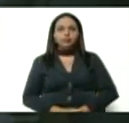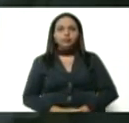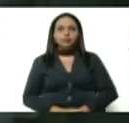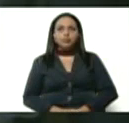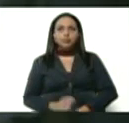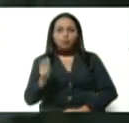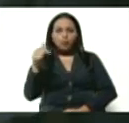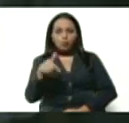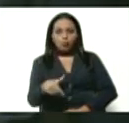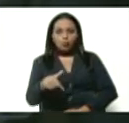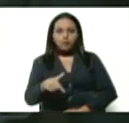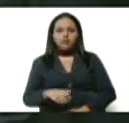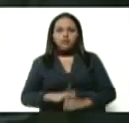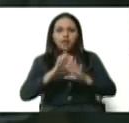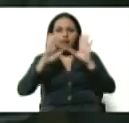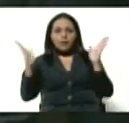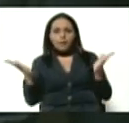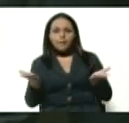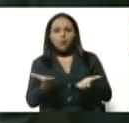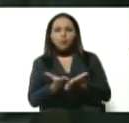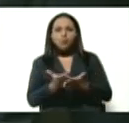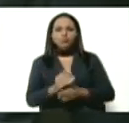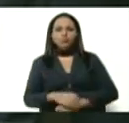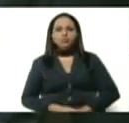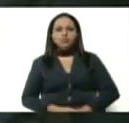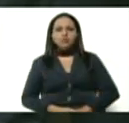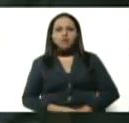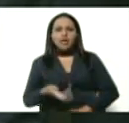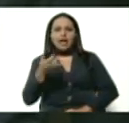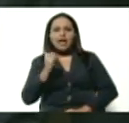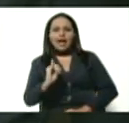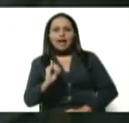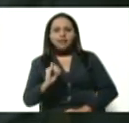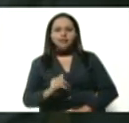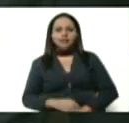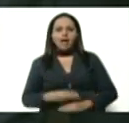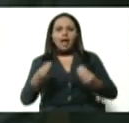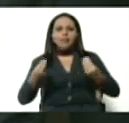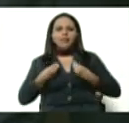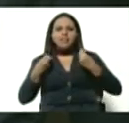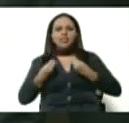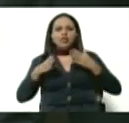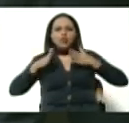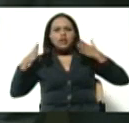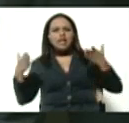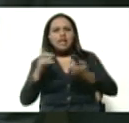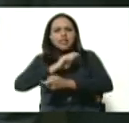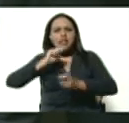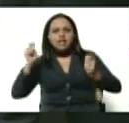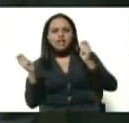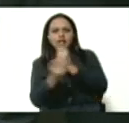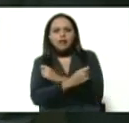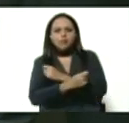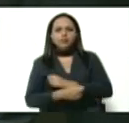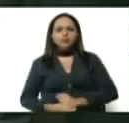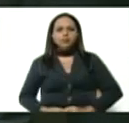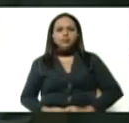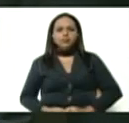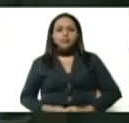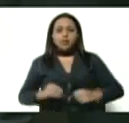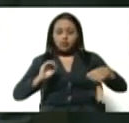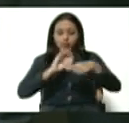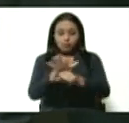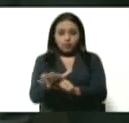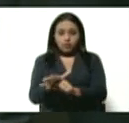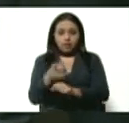Hoy día el mundo está experimentando grandes cambios y la pandemia